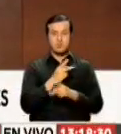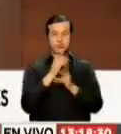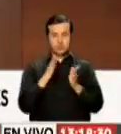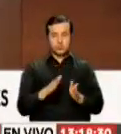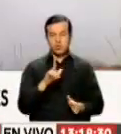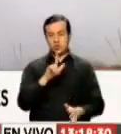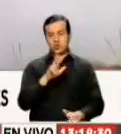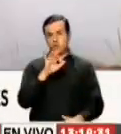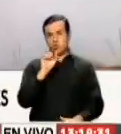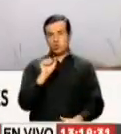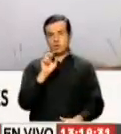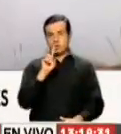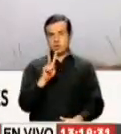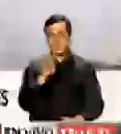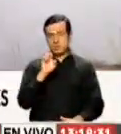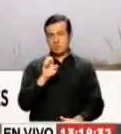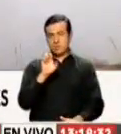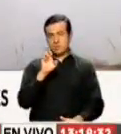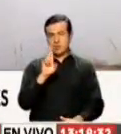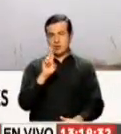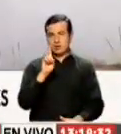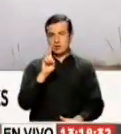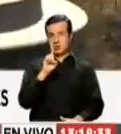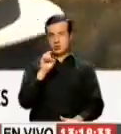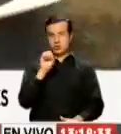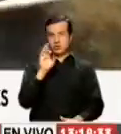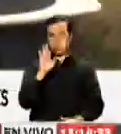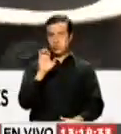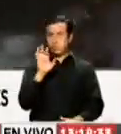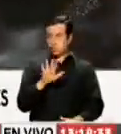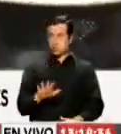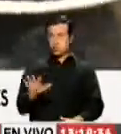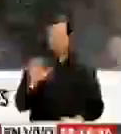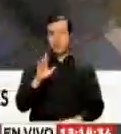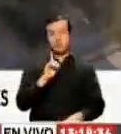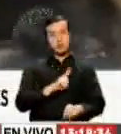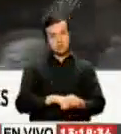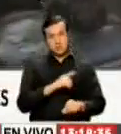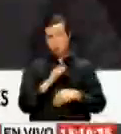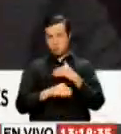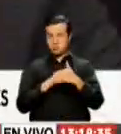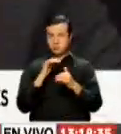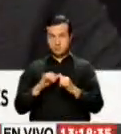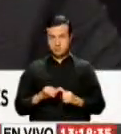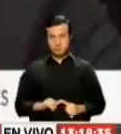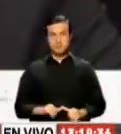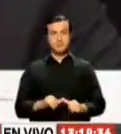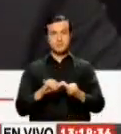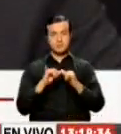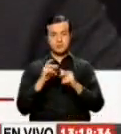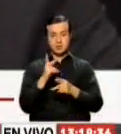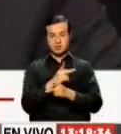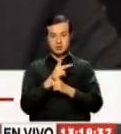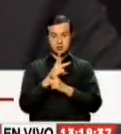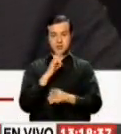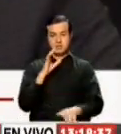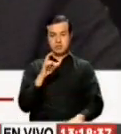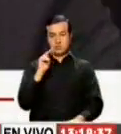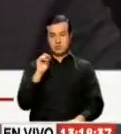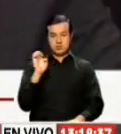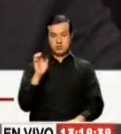Luis Verde Soto quien informa que la consulta popular en Quimsacocha sigue los tiempos legales. El Pleno del Consejo Nacional